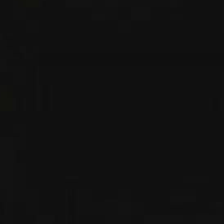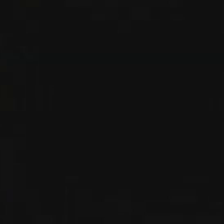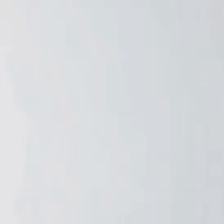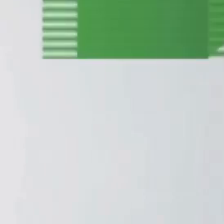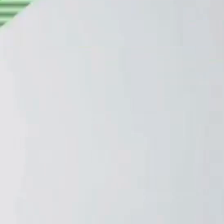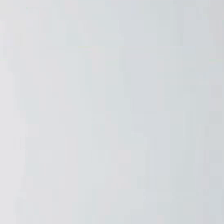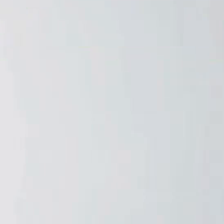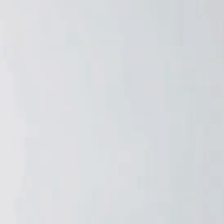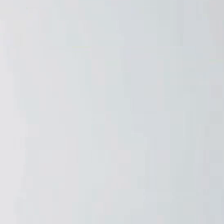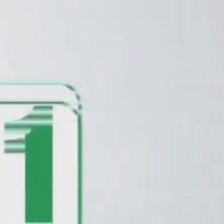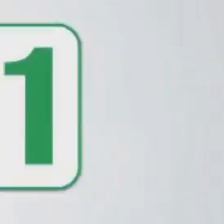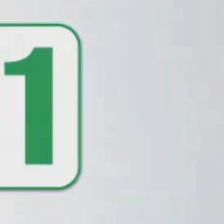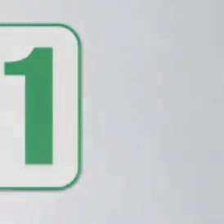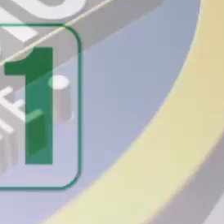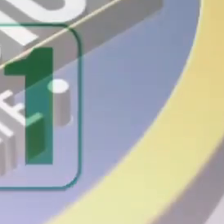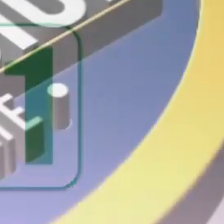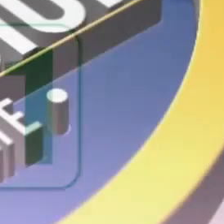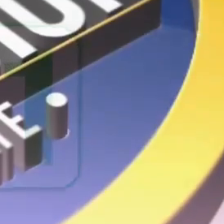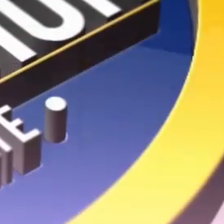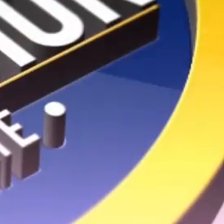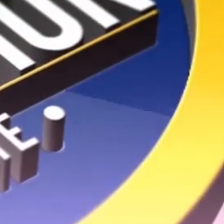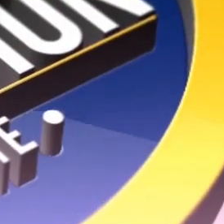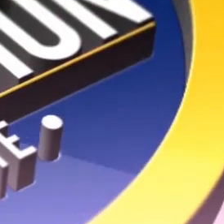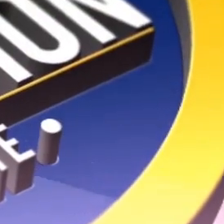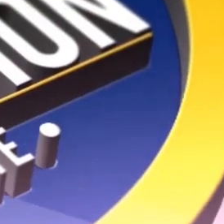esta propuesta los necesita.